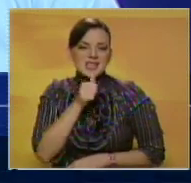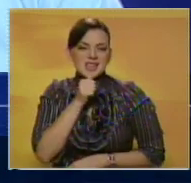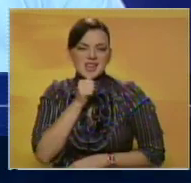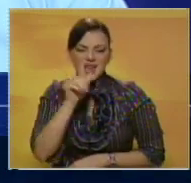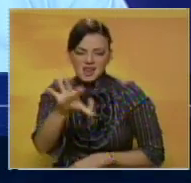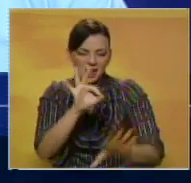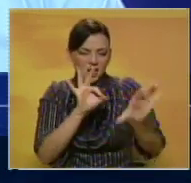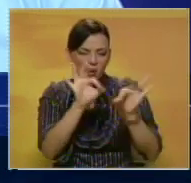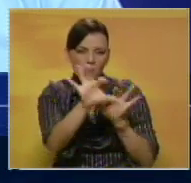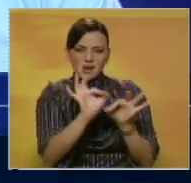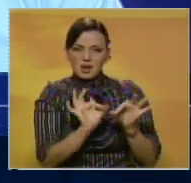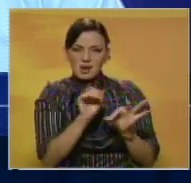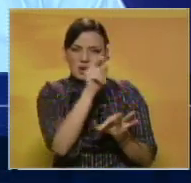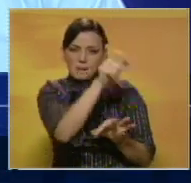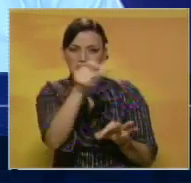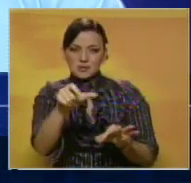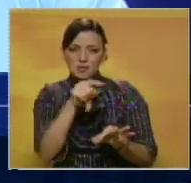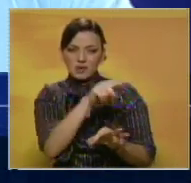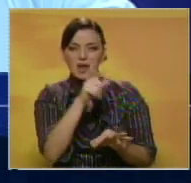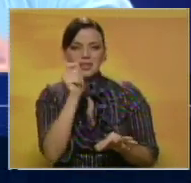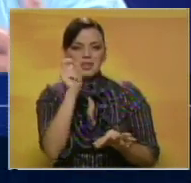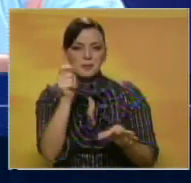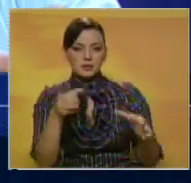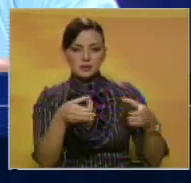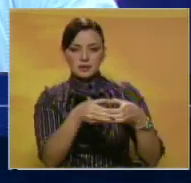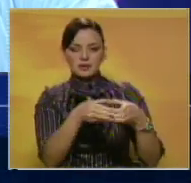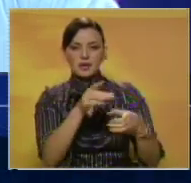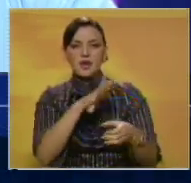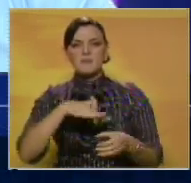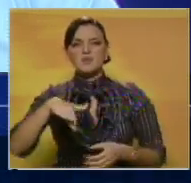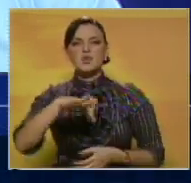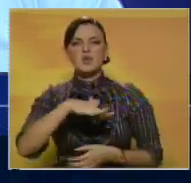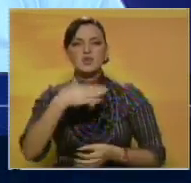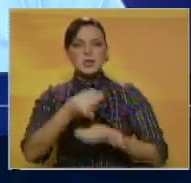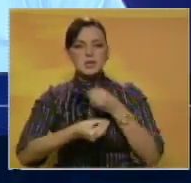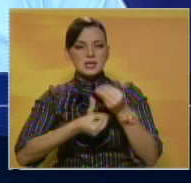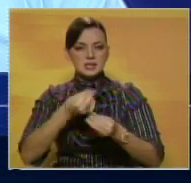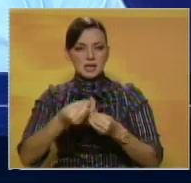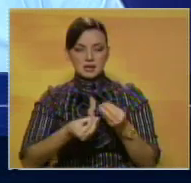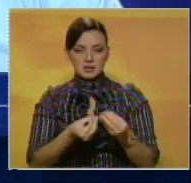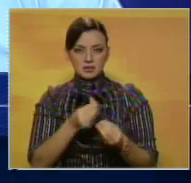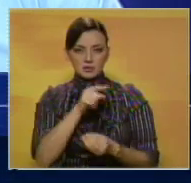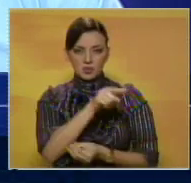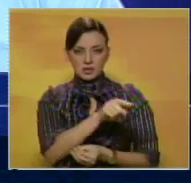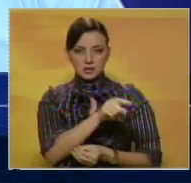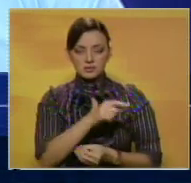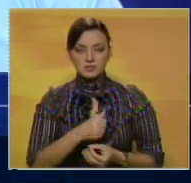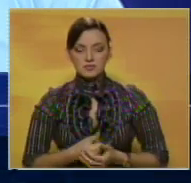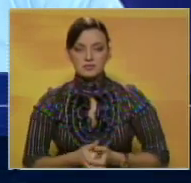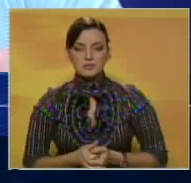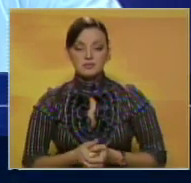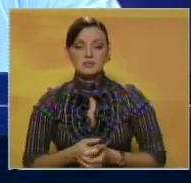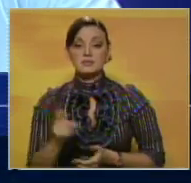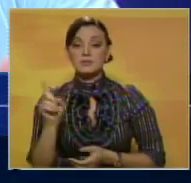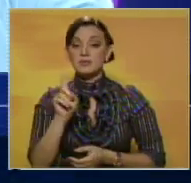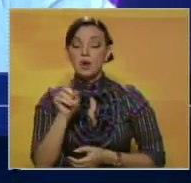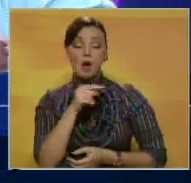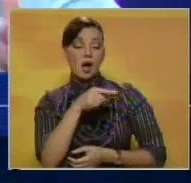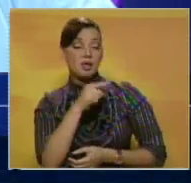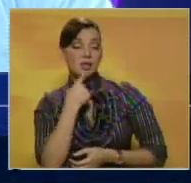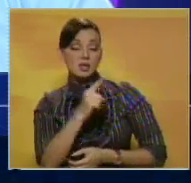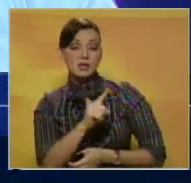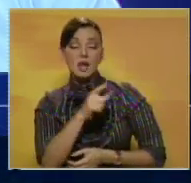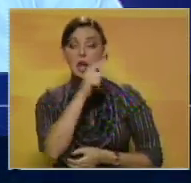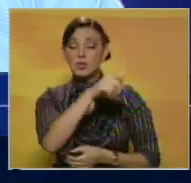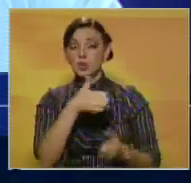miembros de ese Parlamento Comunal? ¿Dónde se realizó esa elección de manera transparente? No, esos son funcionarios,